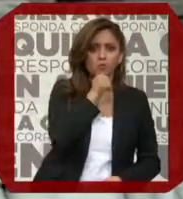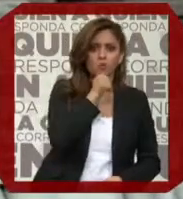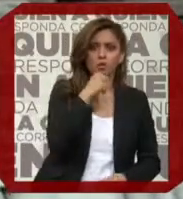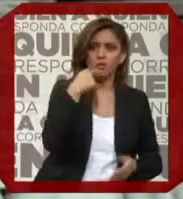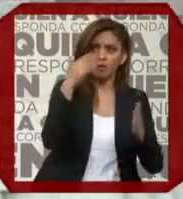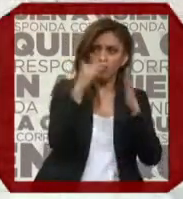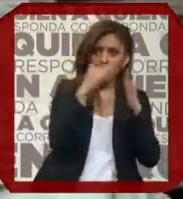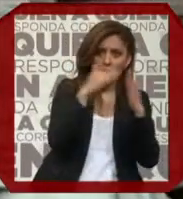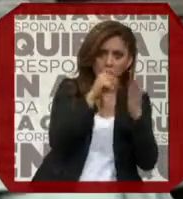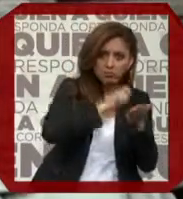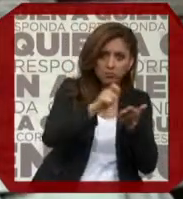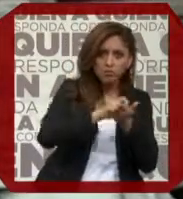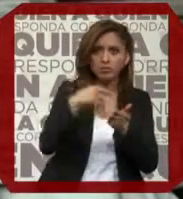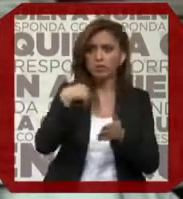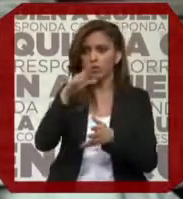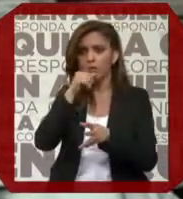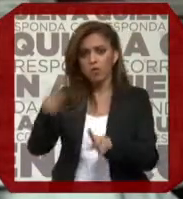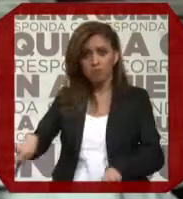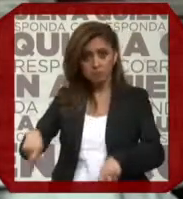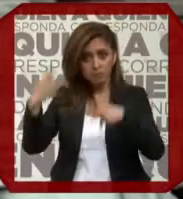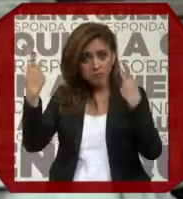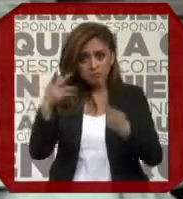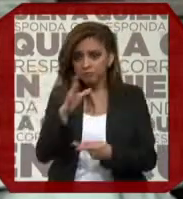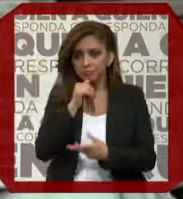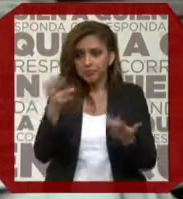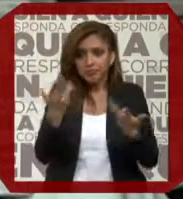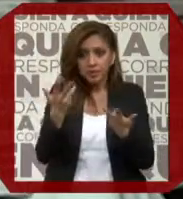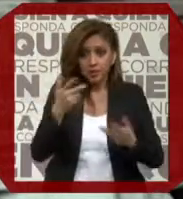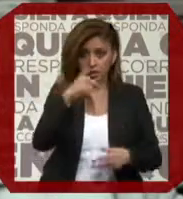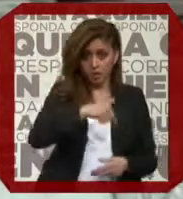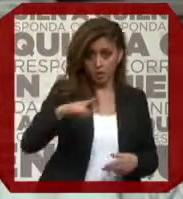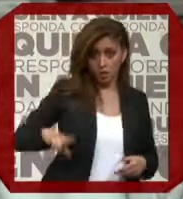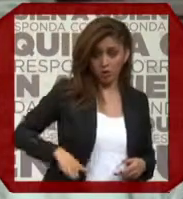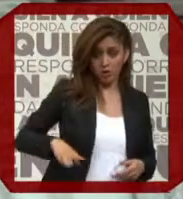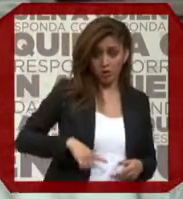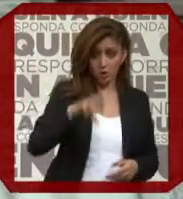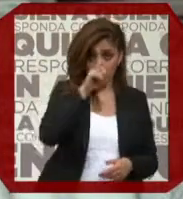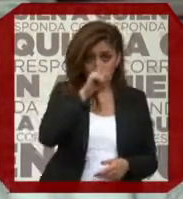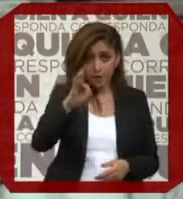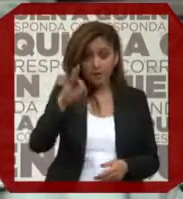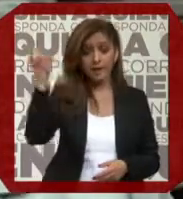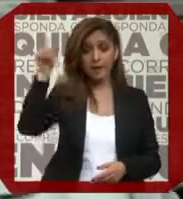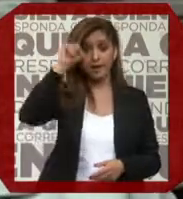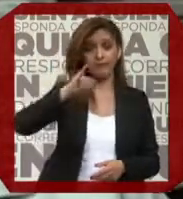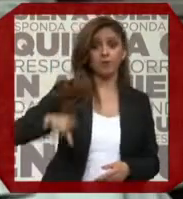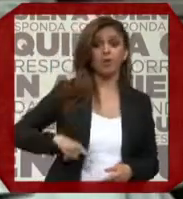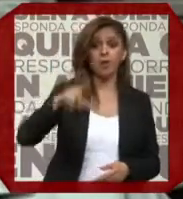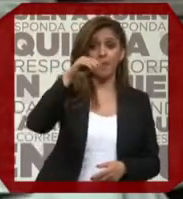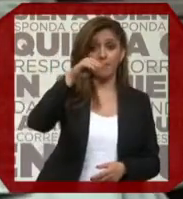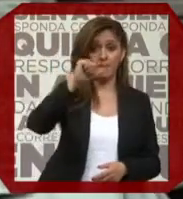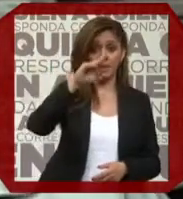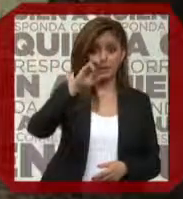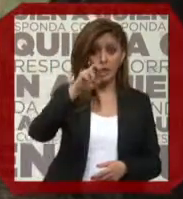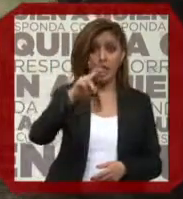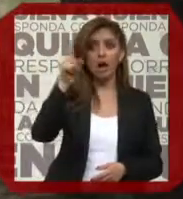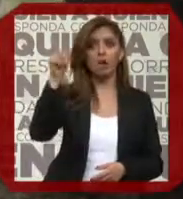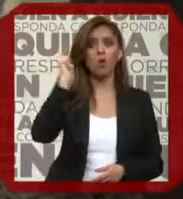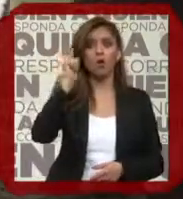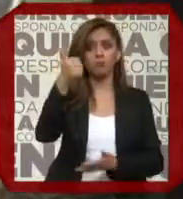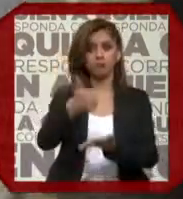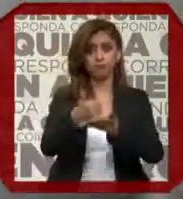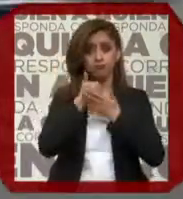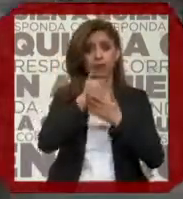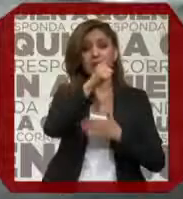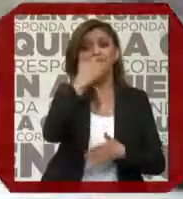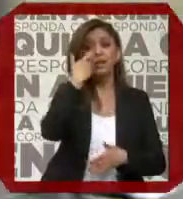podemos hacer nada. Pues ya que el gobierno del Distrito Federal, el señor Mancera, a ver si él nos puede apoyar. Solo quieren